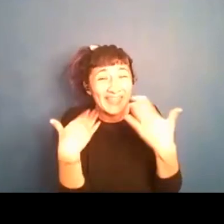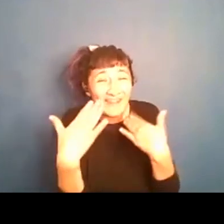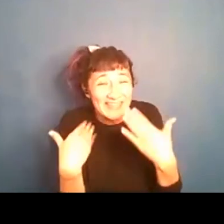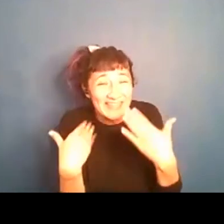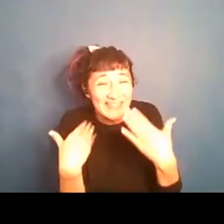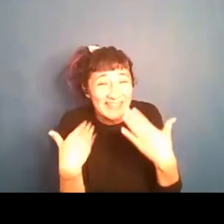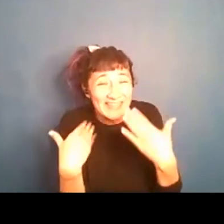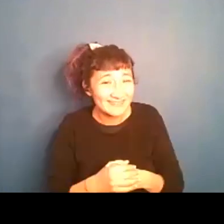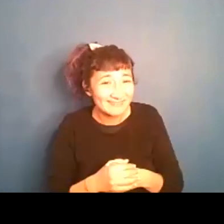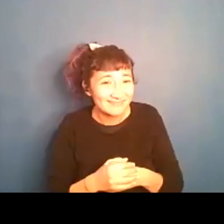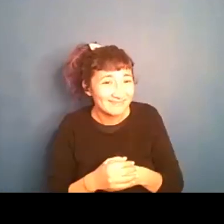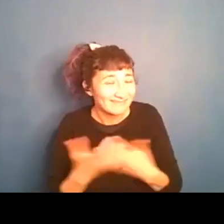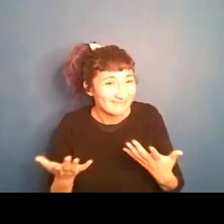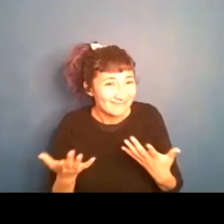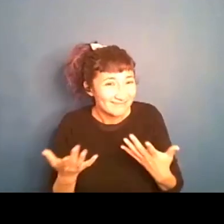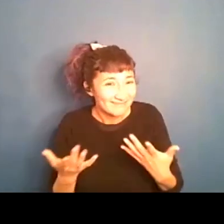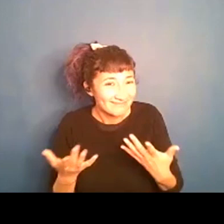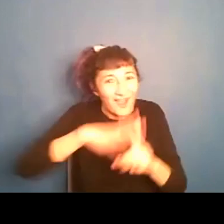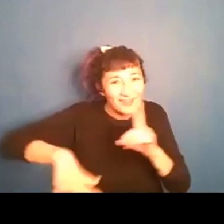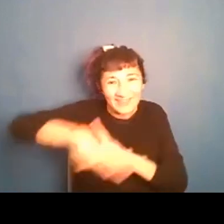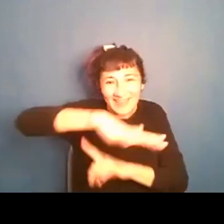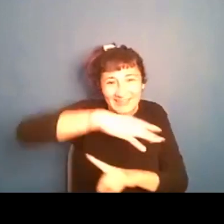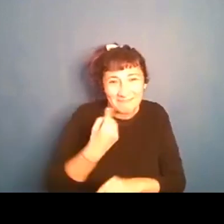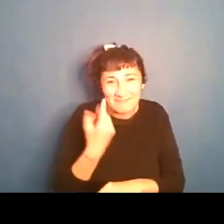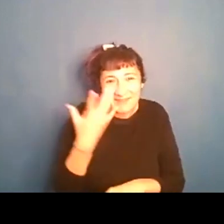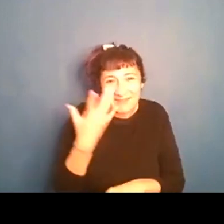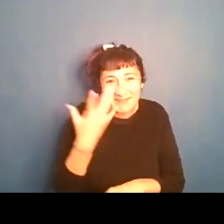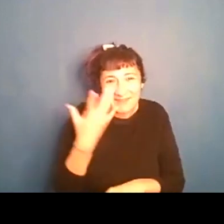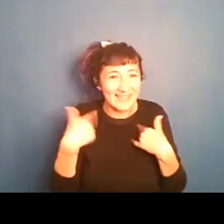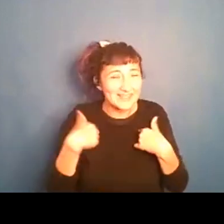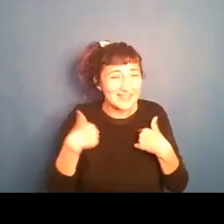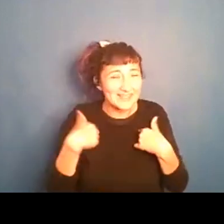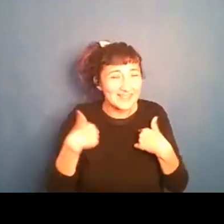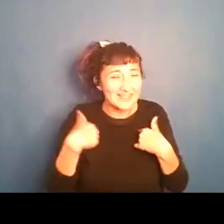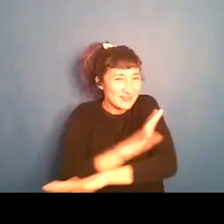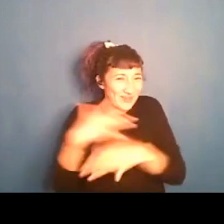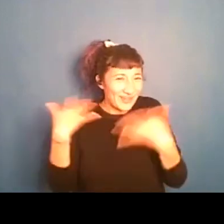en este contexto y chicas, estoy muy emocionada.